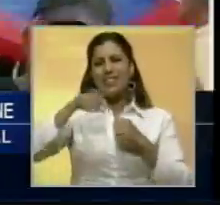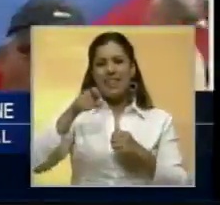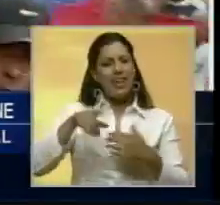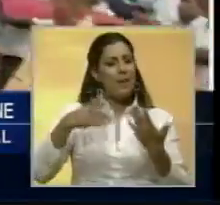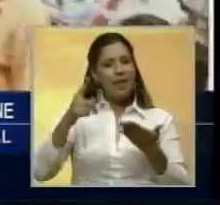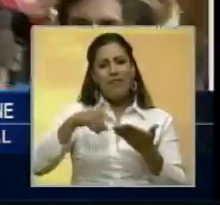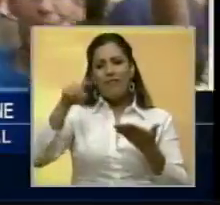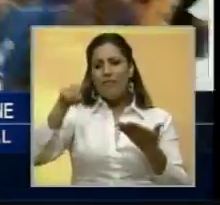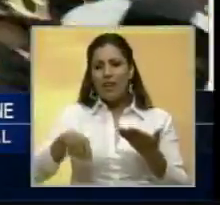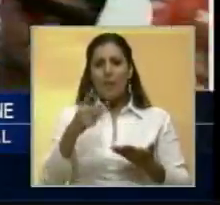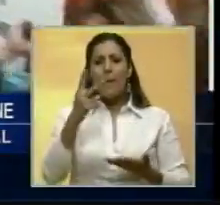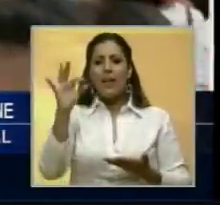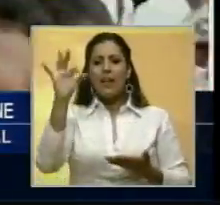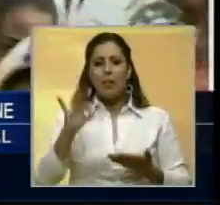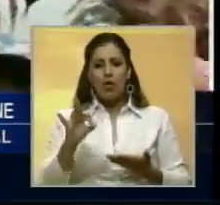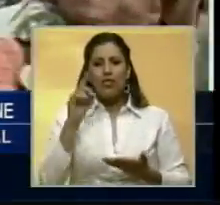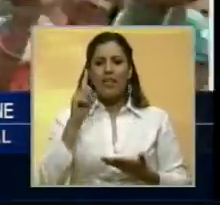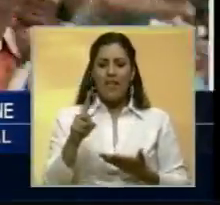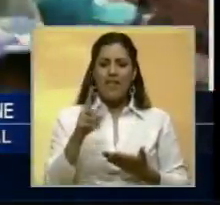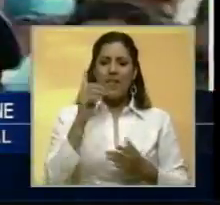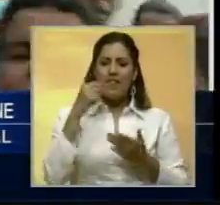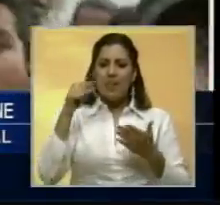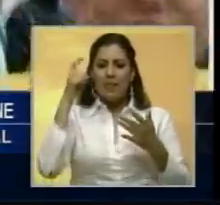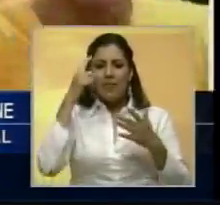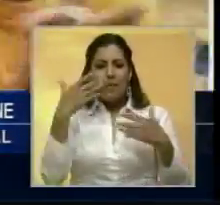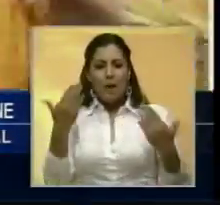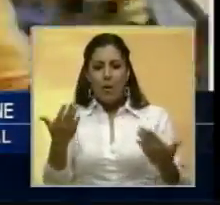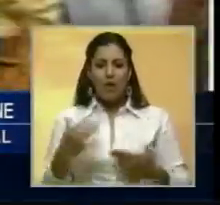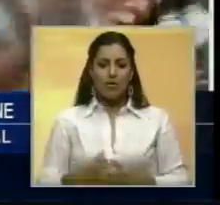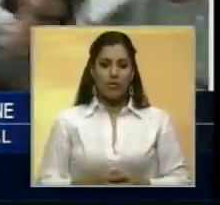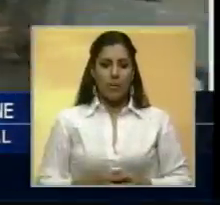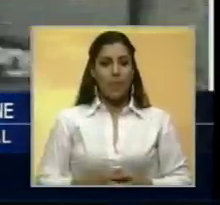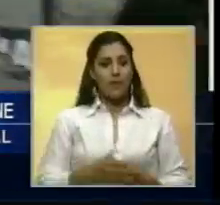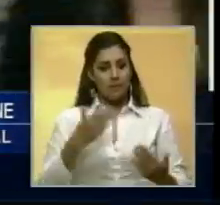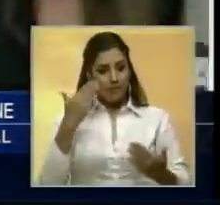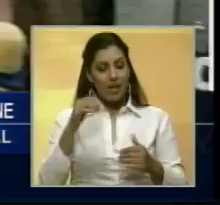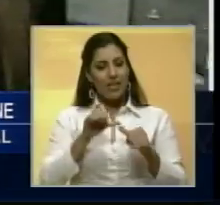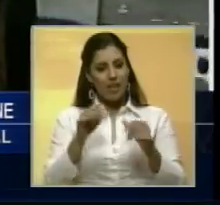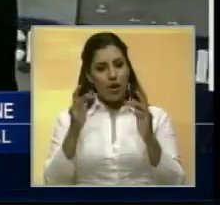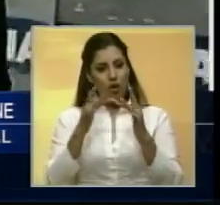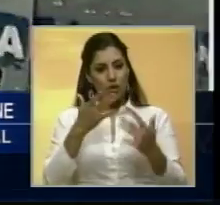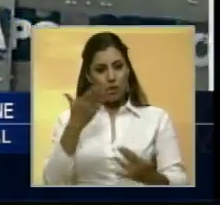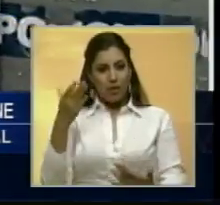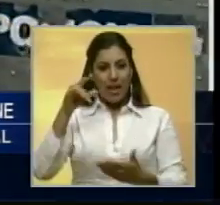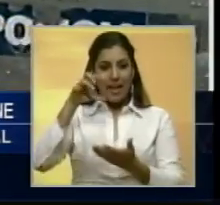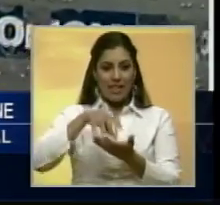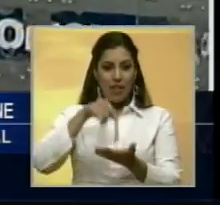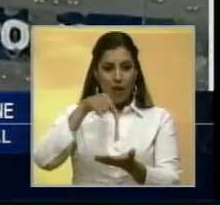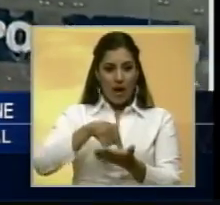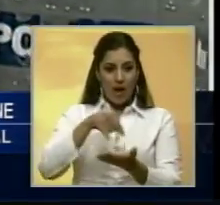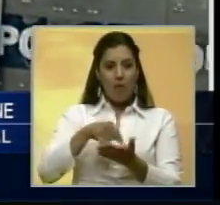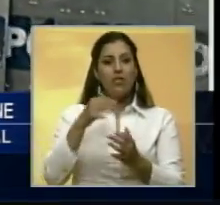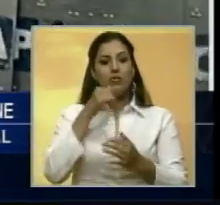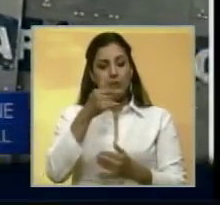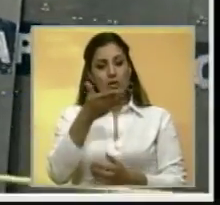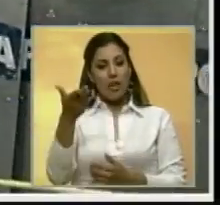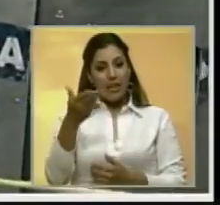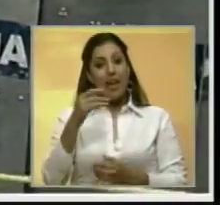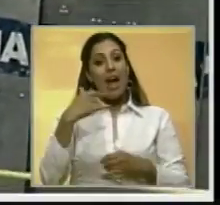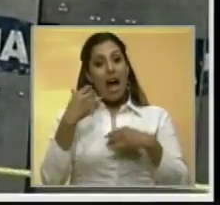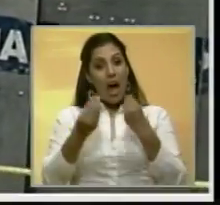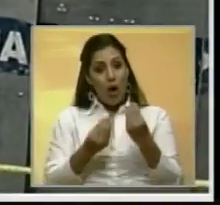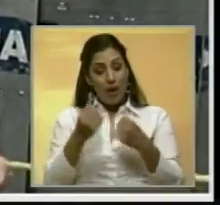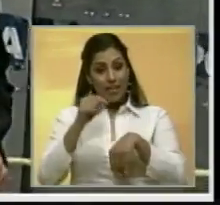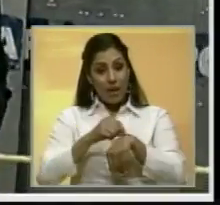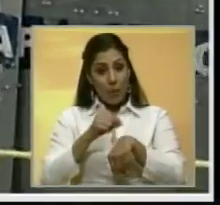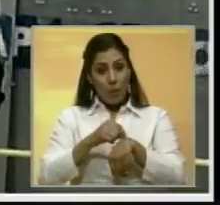firma, porque se realice el 20% de la firma. Podemos continuar aquí en el estado de Carabobo. Esta es la información que manejamos hasta